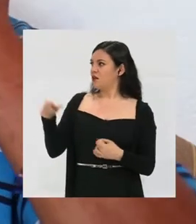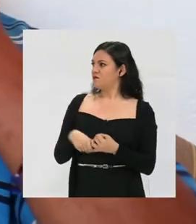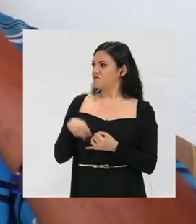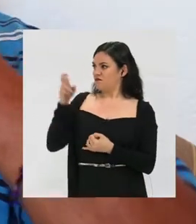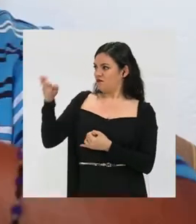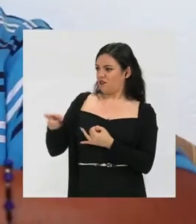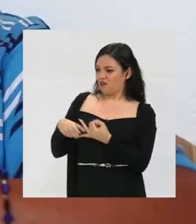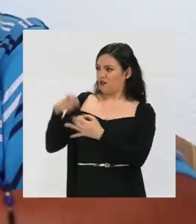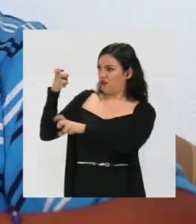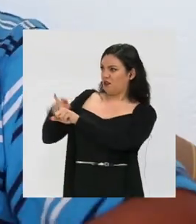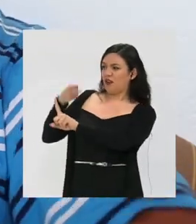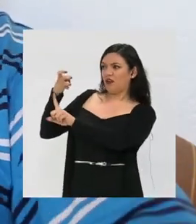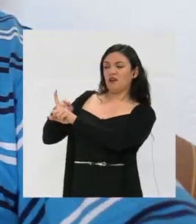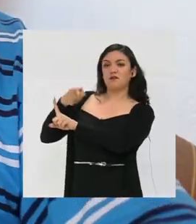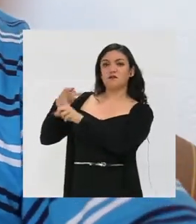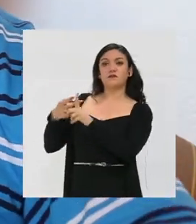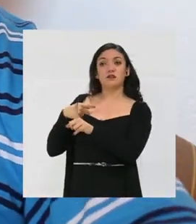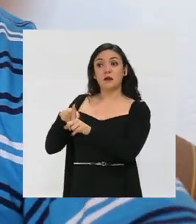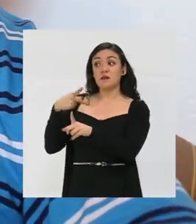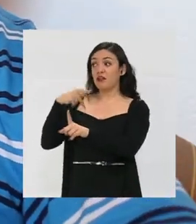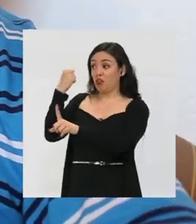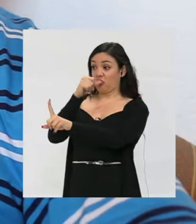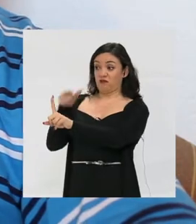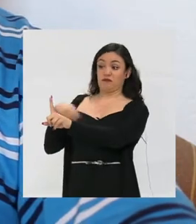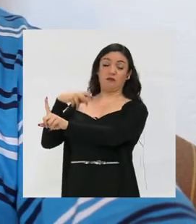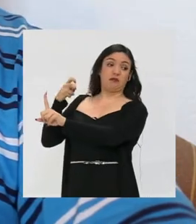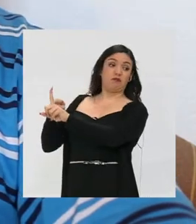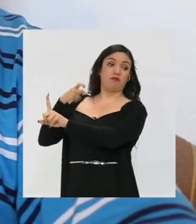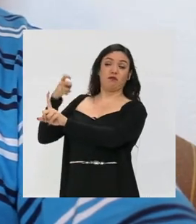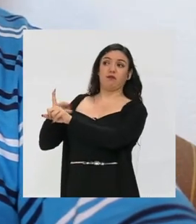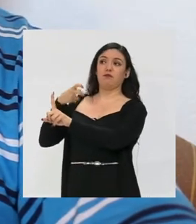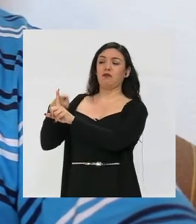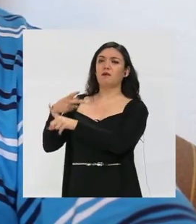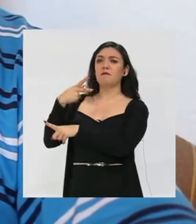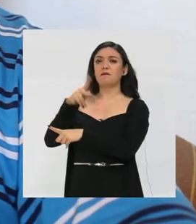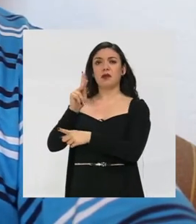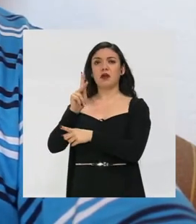gente juzga, critica a los adictos,